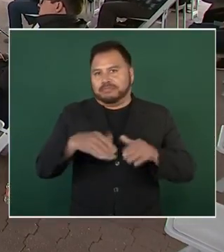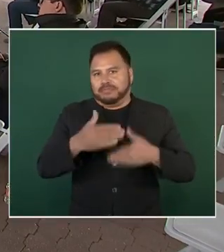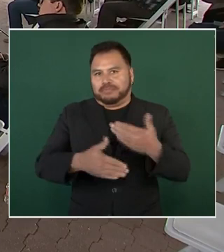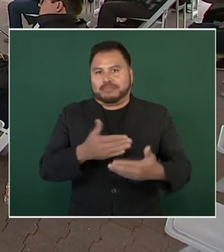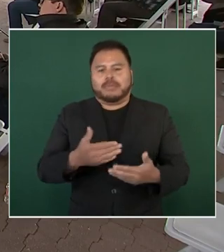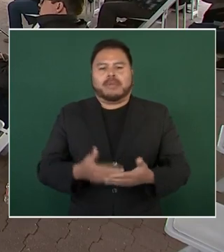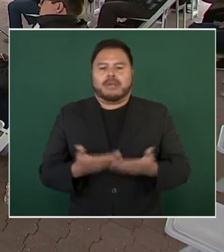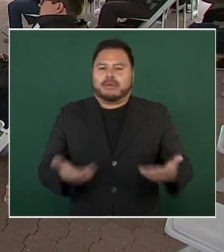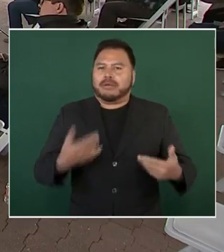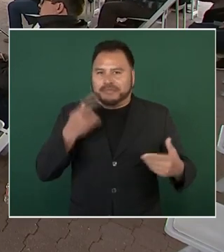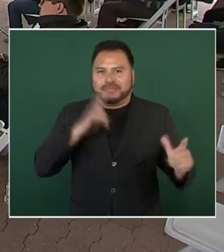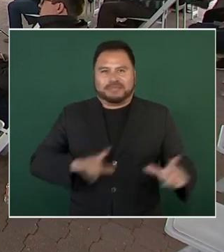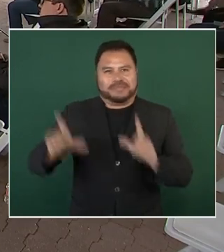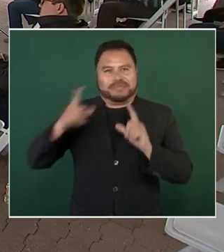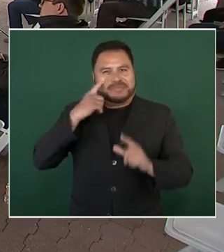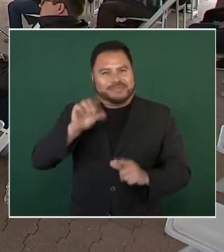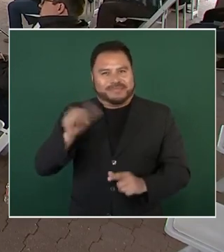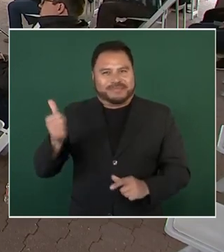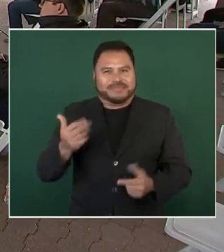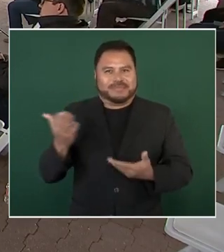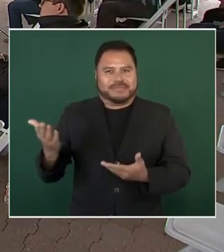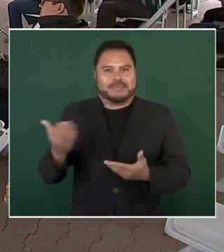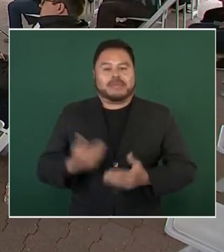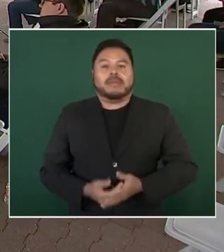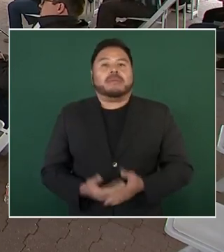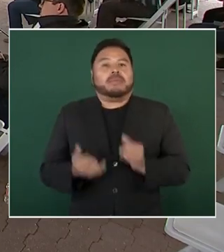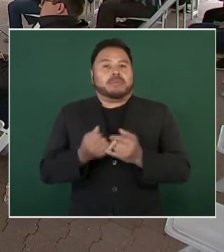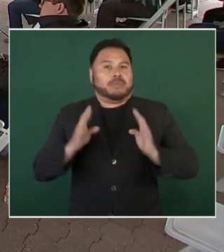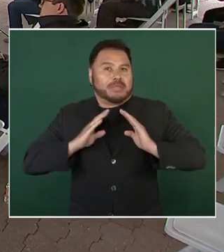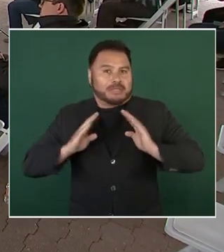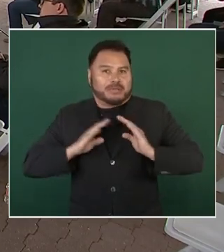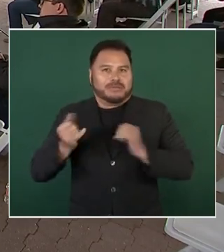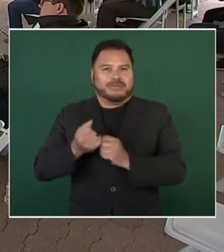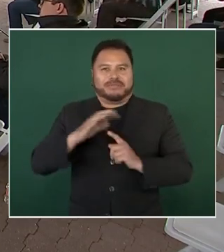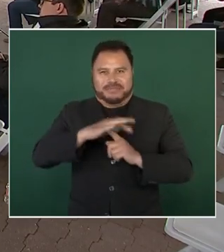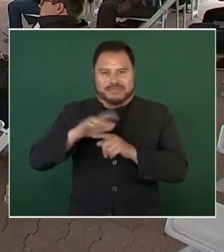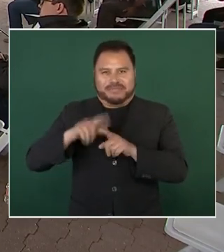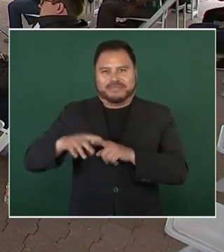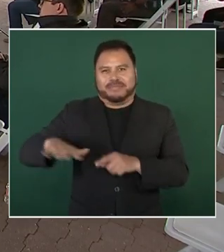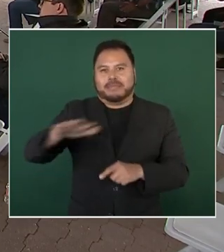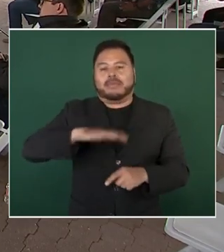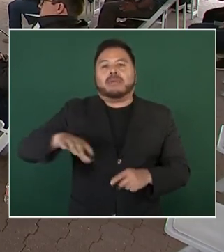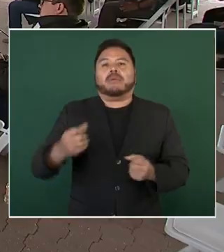Aquí vemos el Ejército y Fuerza Aérea, personal operativo